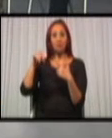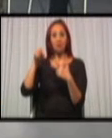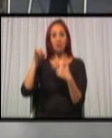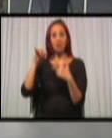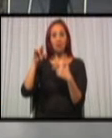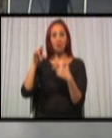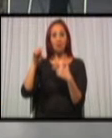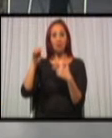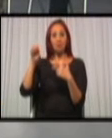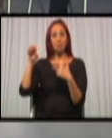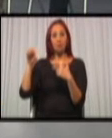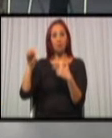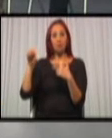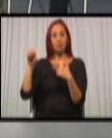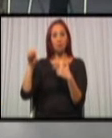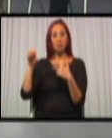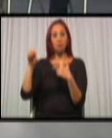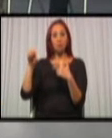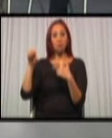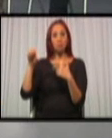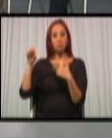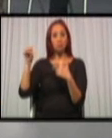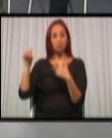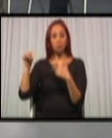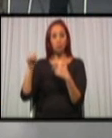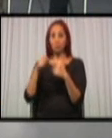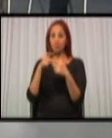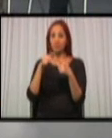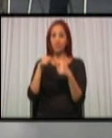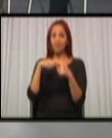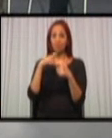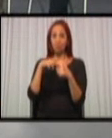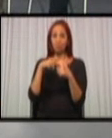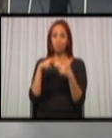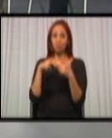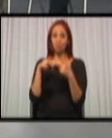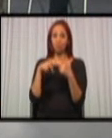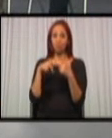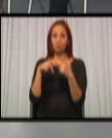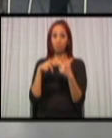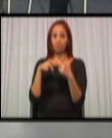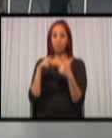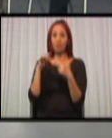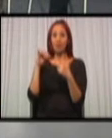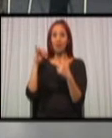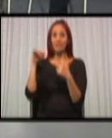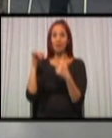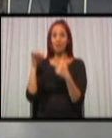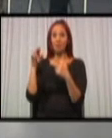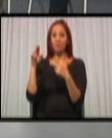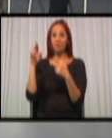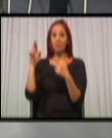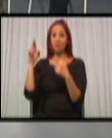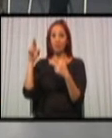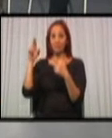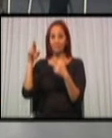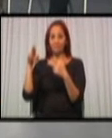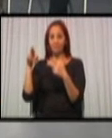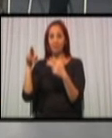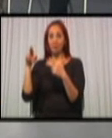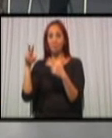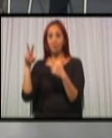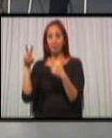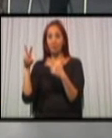Emilio Guzmán Soto del Partido Liberación Nacional. Buenas tardes, Isabel. Don Javier Ricardo